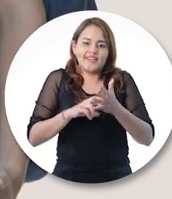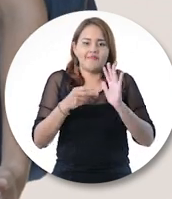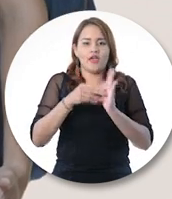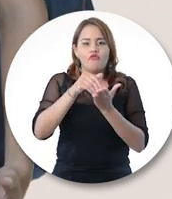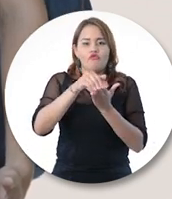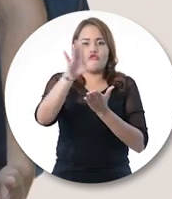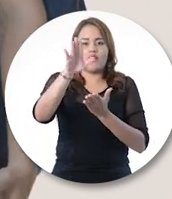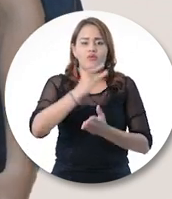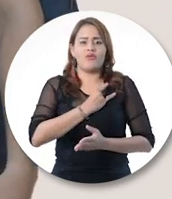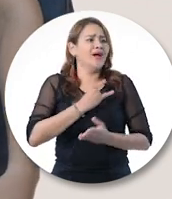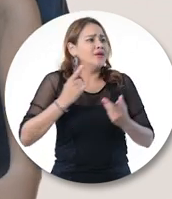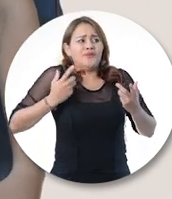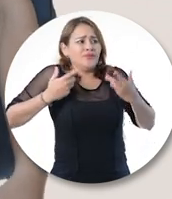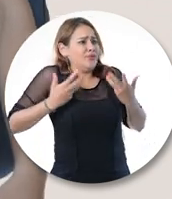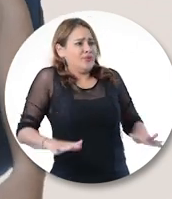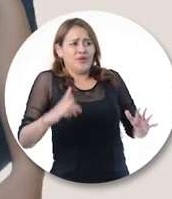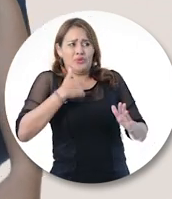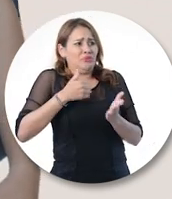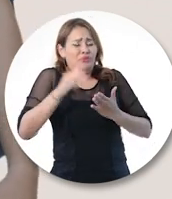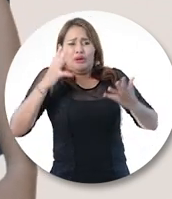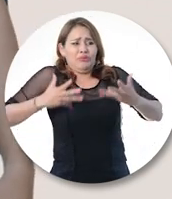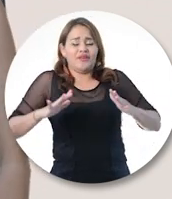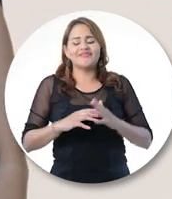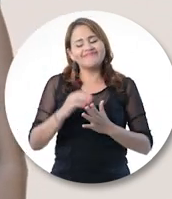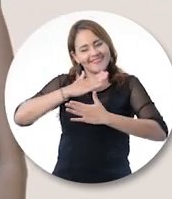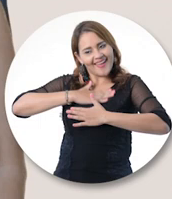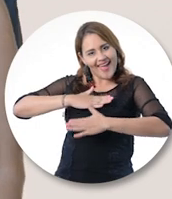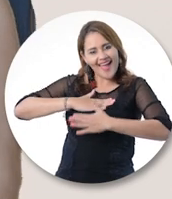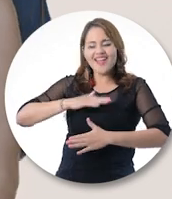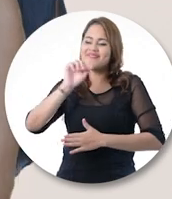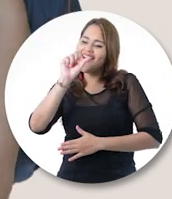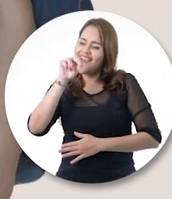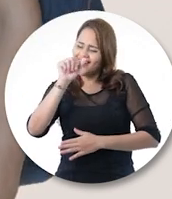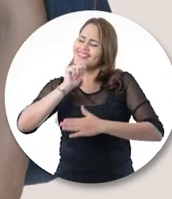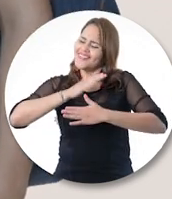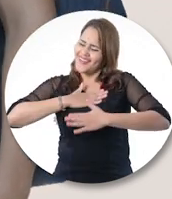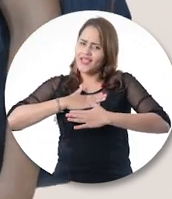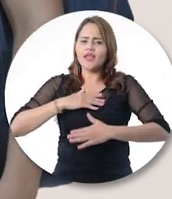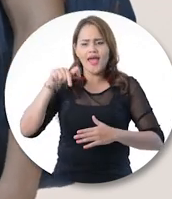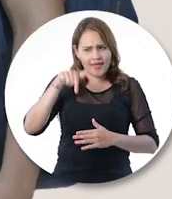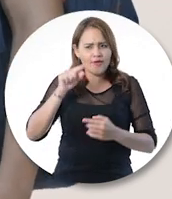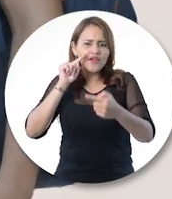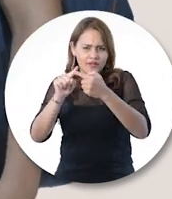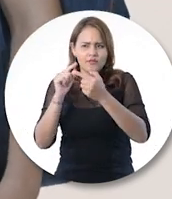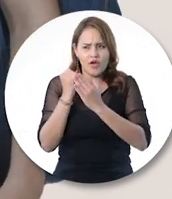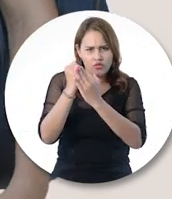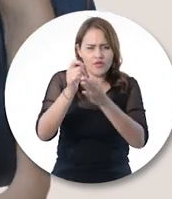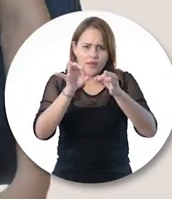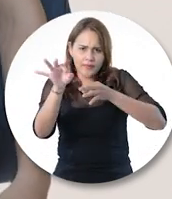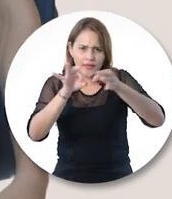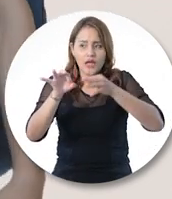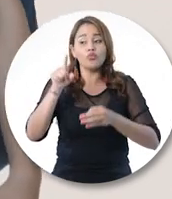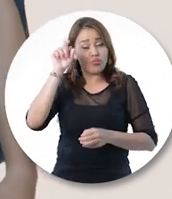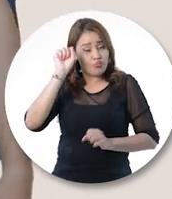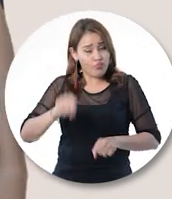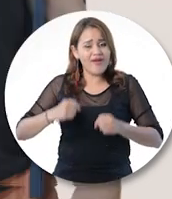universidad? ¡Ay no, qué miedo! Yo no quiero que me saquen de la U. Calma, Ana. Están aquí para que eso no ocurra. Les mostraré las razones por